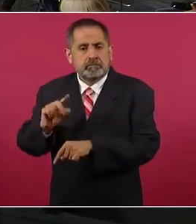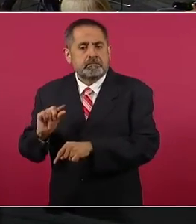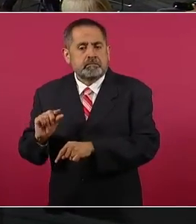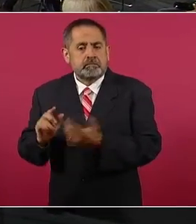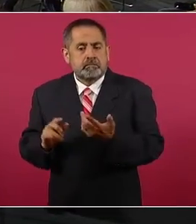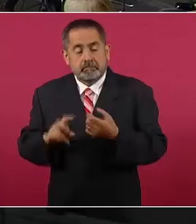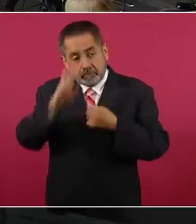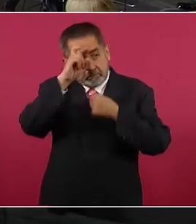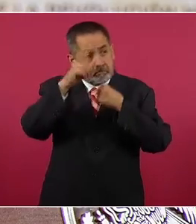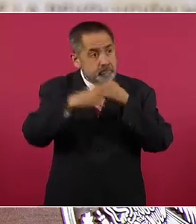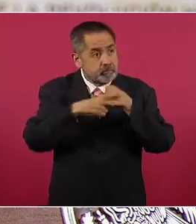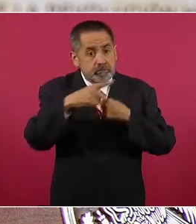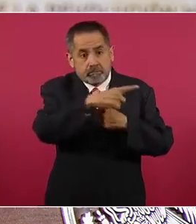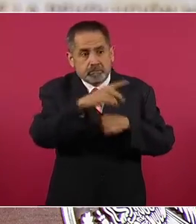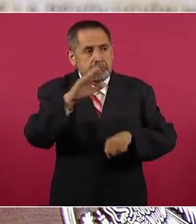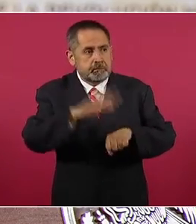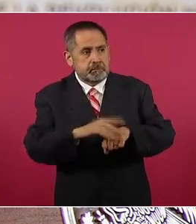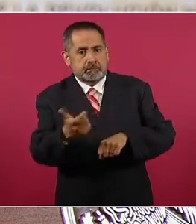de Europa.